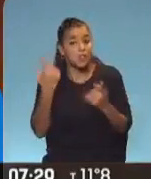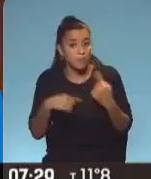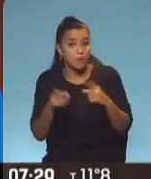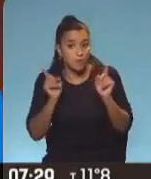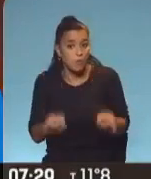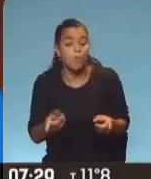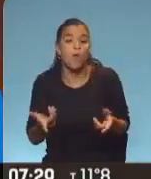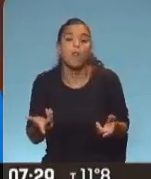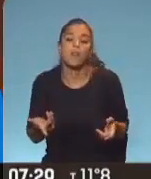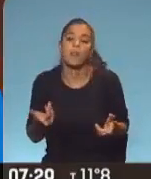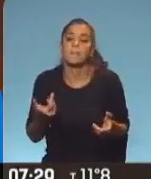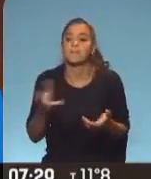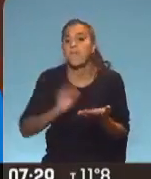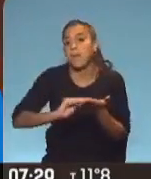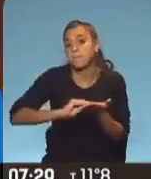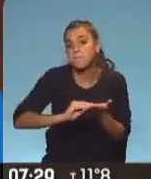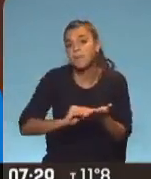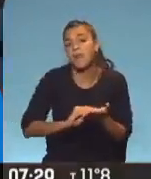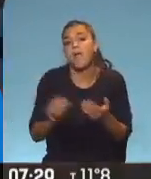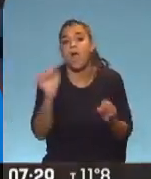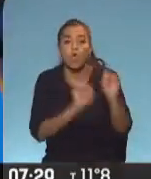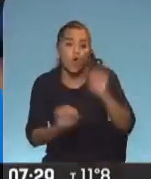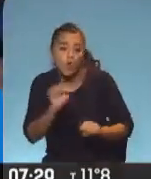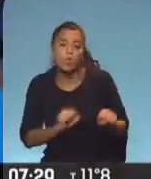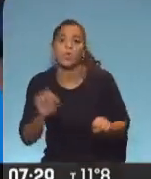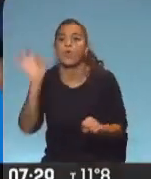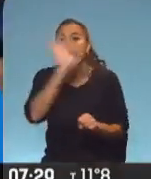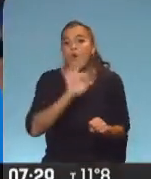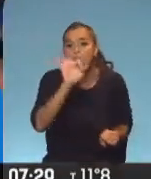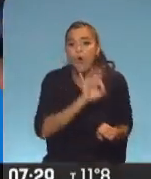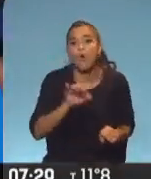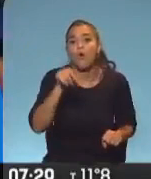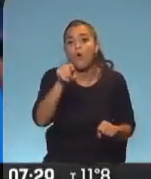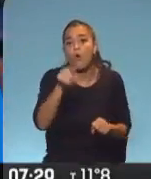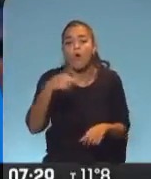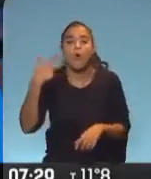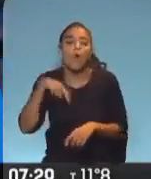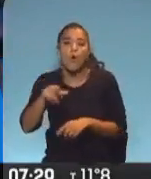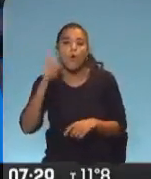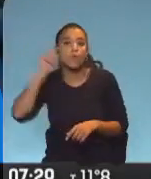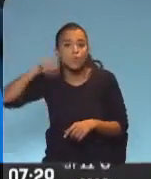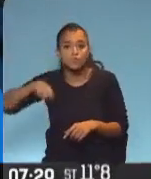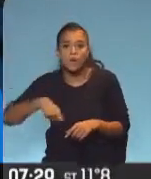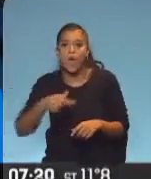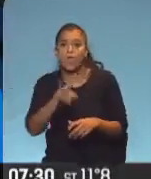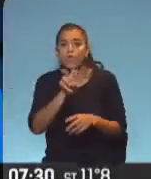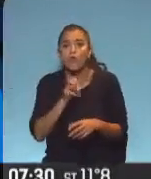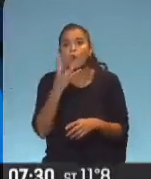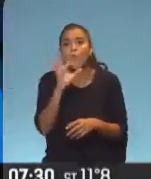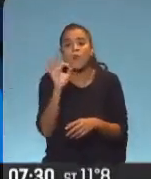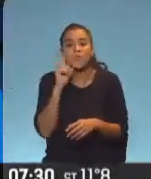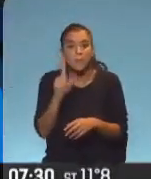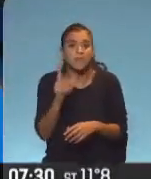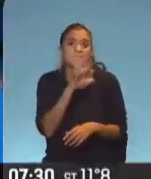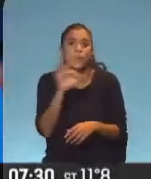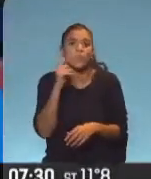el eslabón más débil es el empleado de maestranza, el ordenanza, el pinche de un juzgado, ese que a lo mejor cobra 40.000,